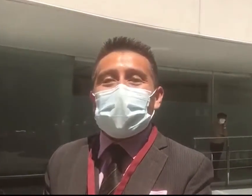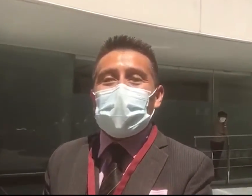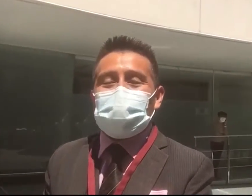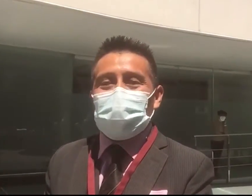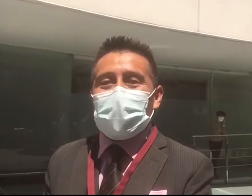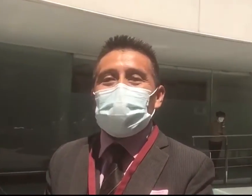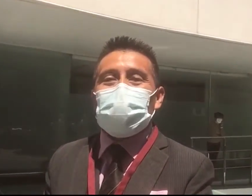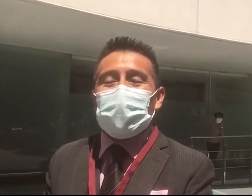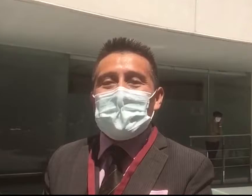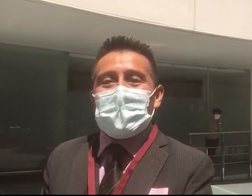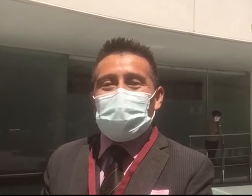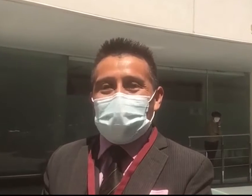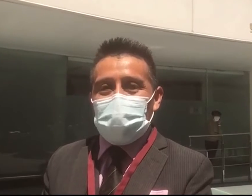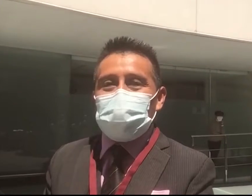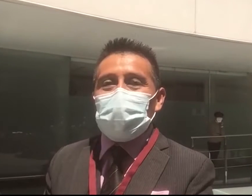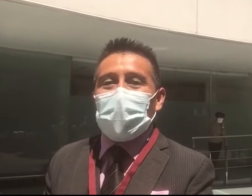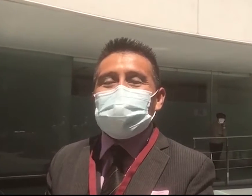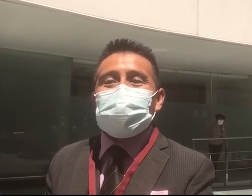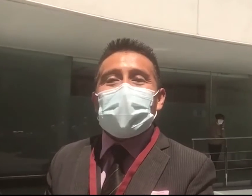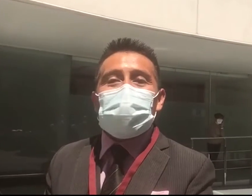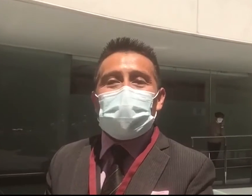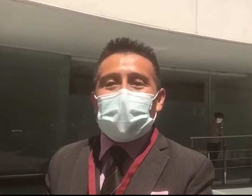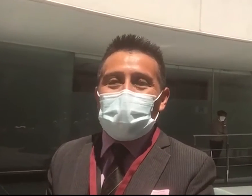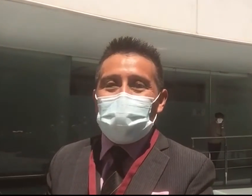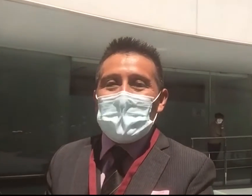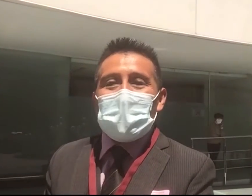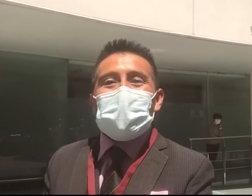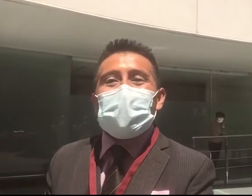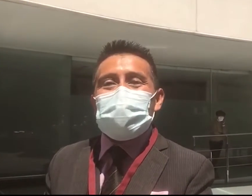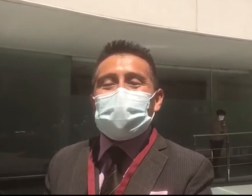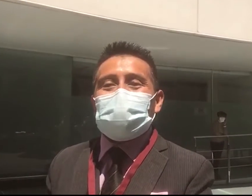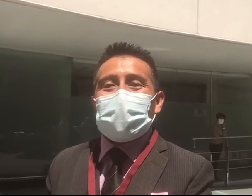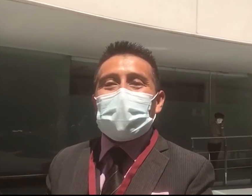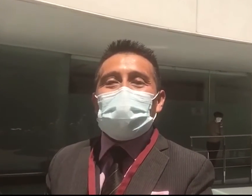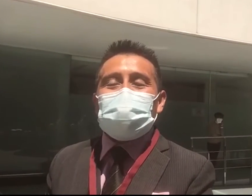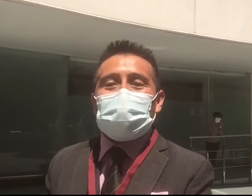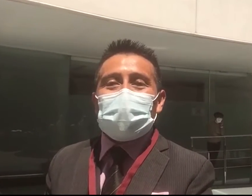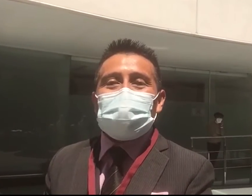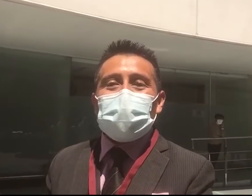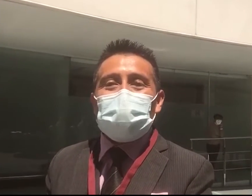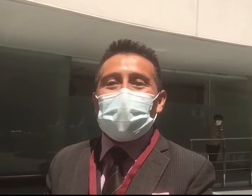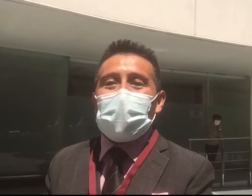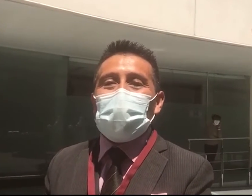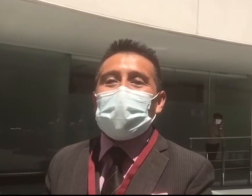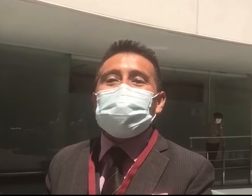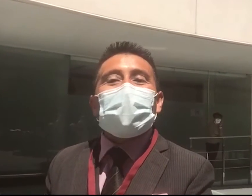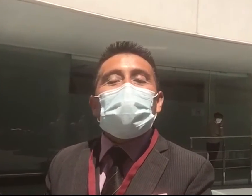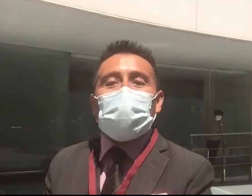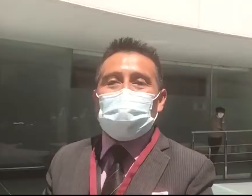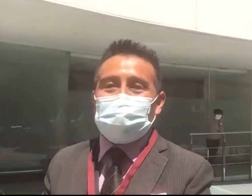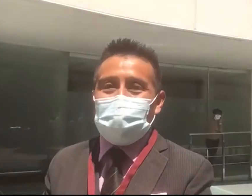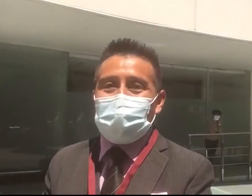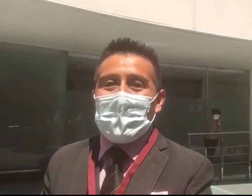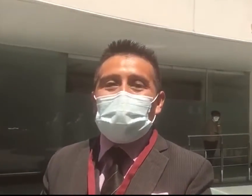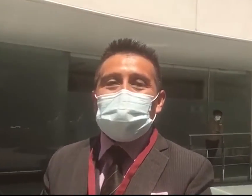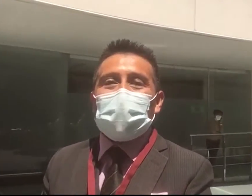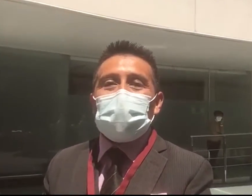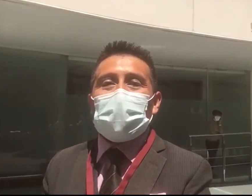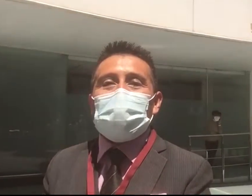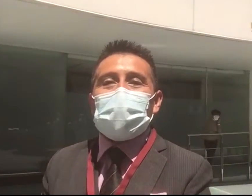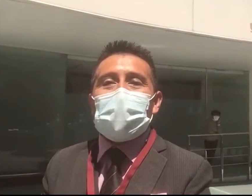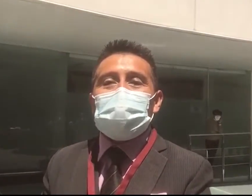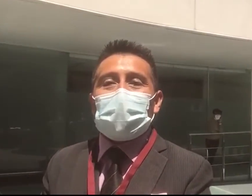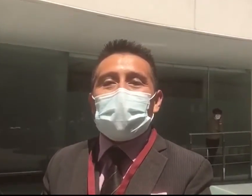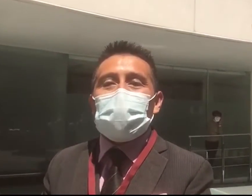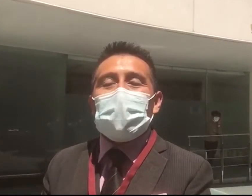que se está explorando para que nuestro país sea pionero y también se tenga la fase tres de estudio de vacunas en menores de edad. Al